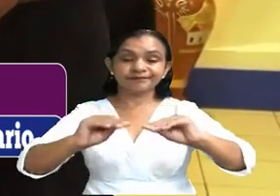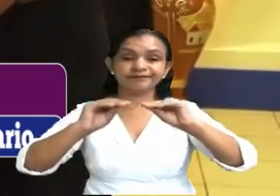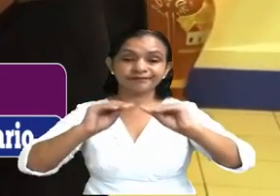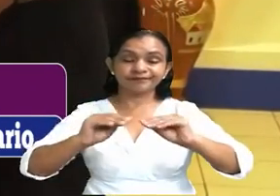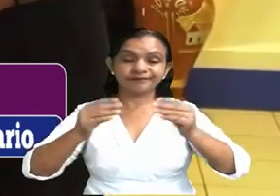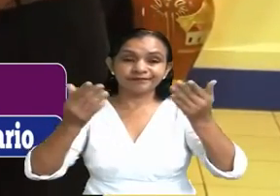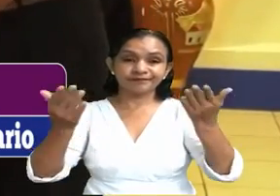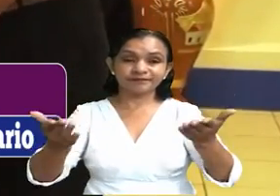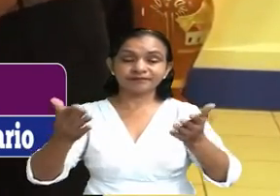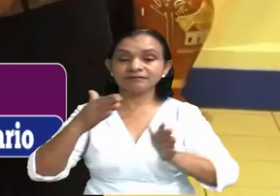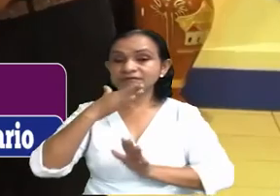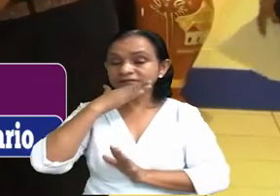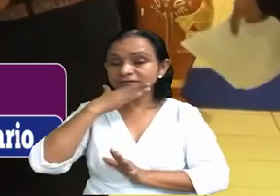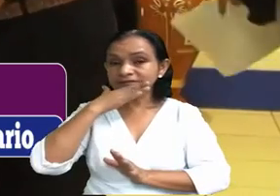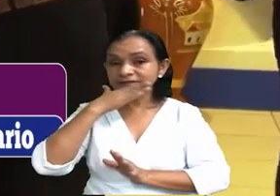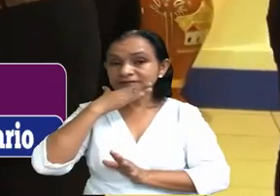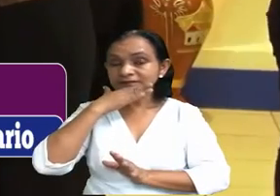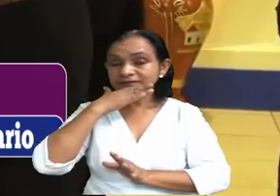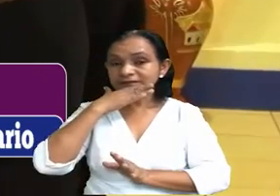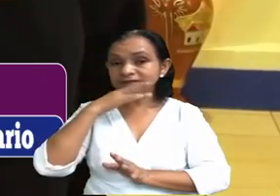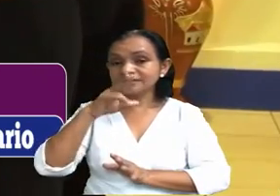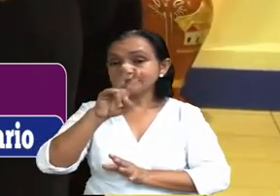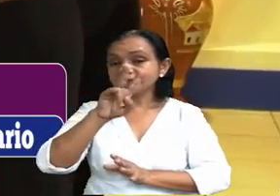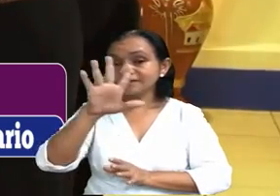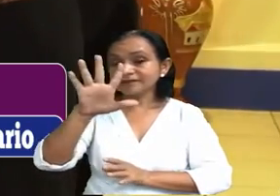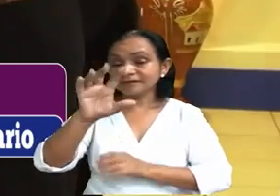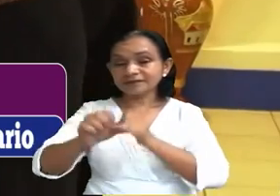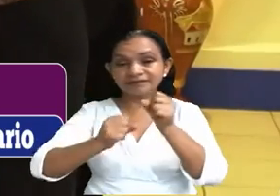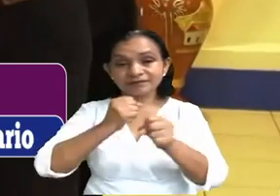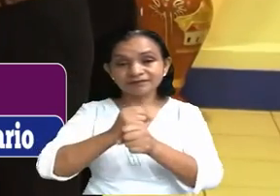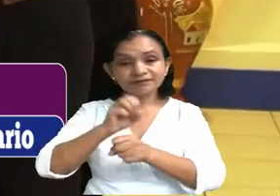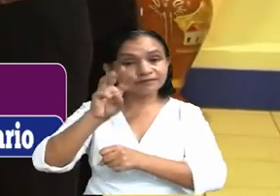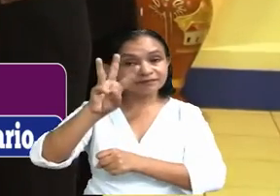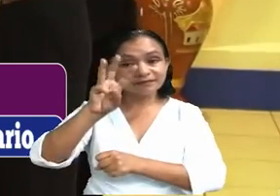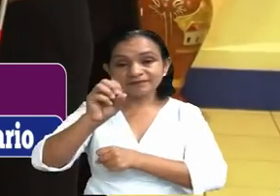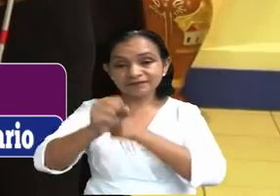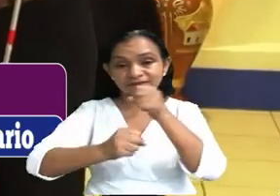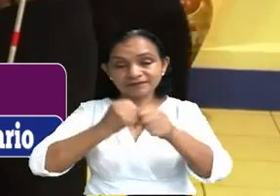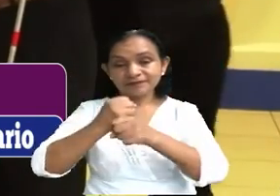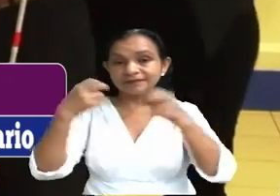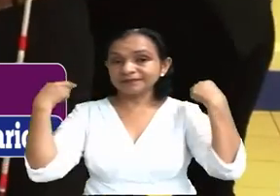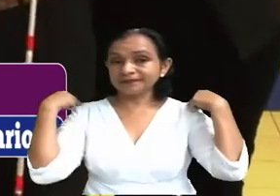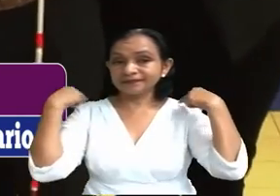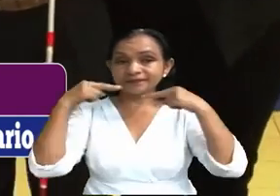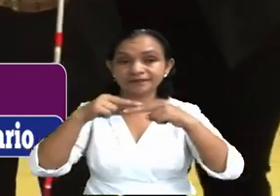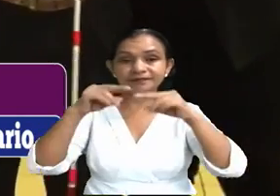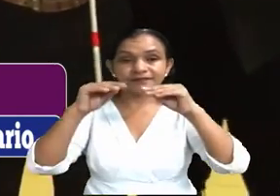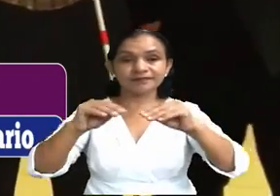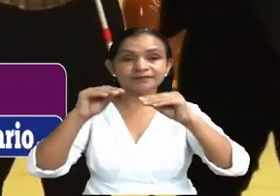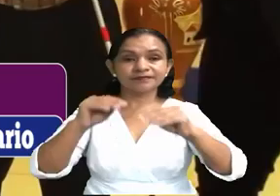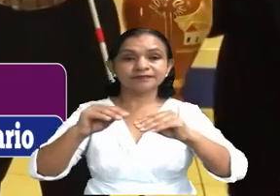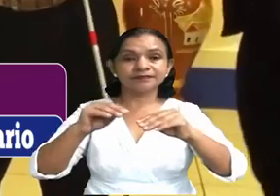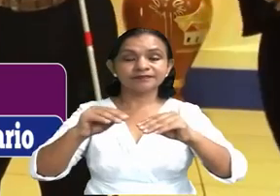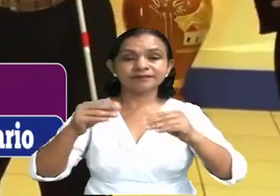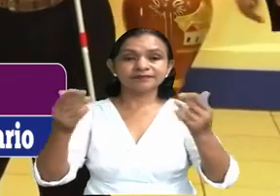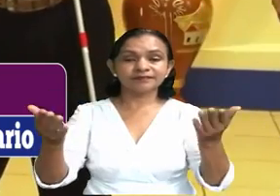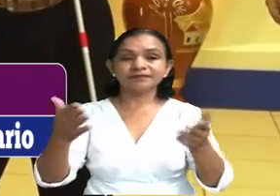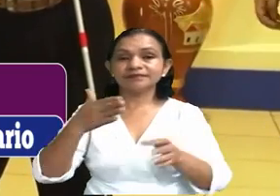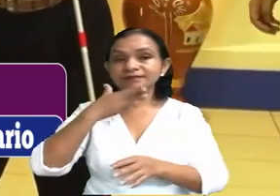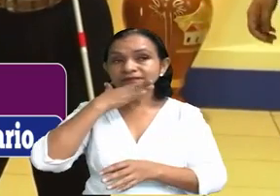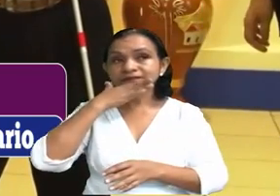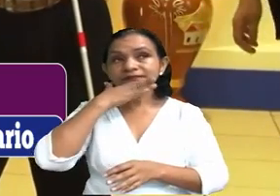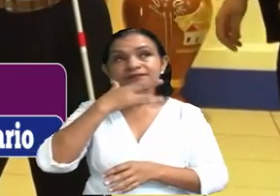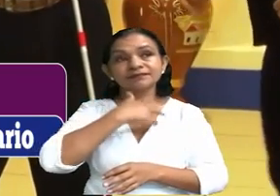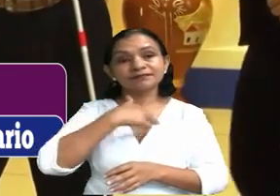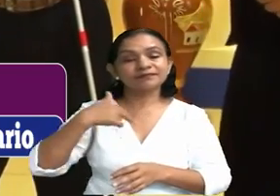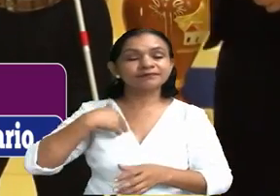pues difícil, y que ya tiene a lo mejor 25, 30 años de ejercer la docencia, a estas alturas es difícil